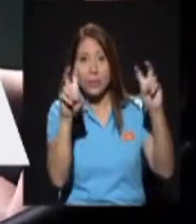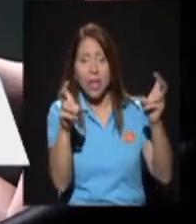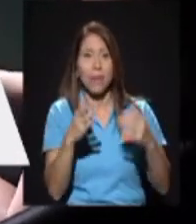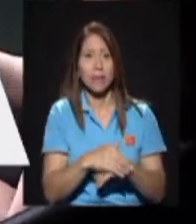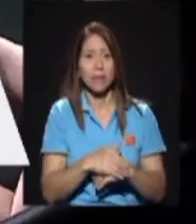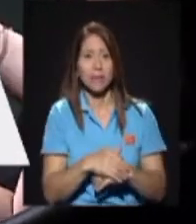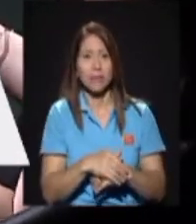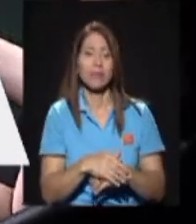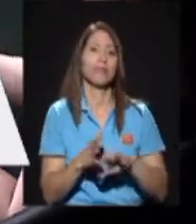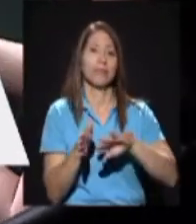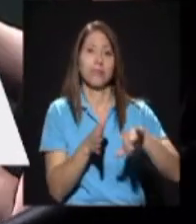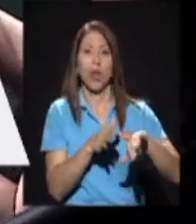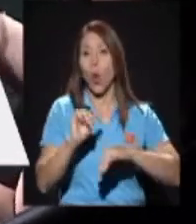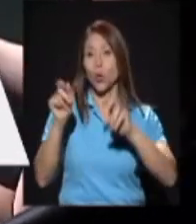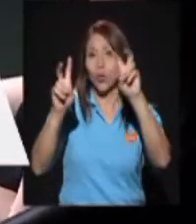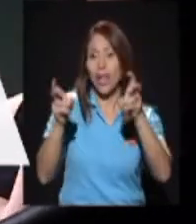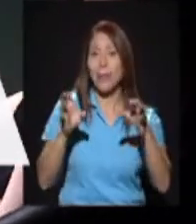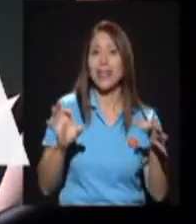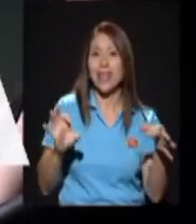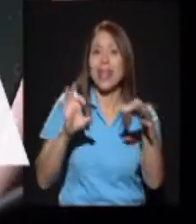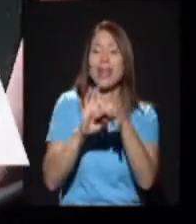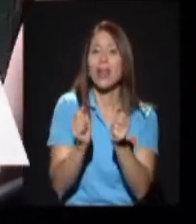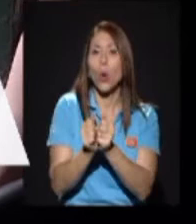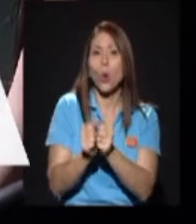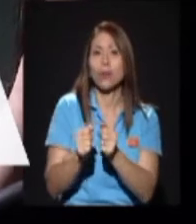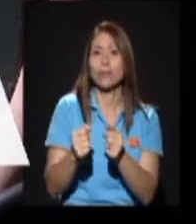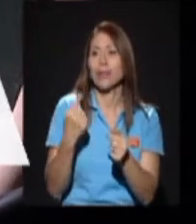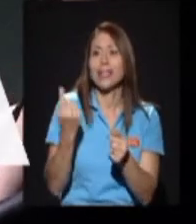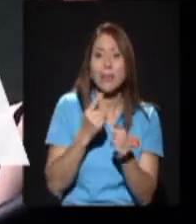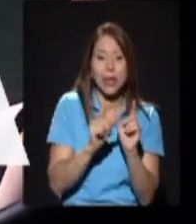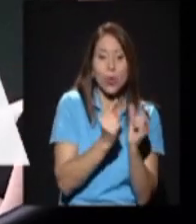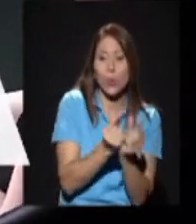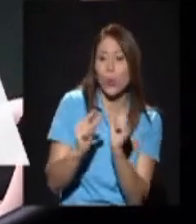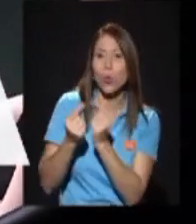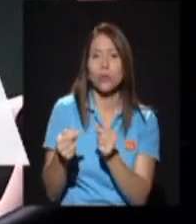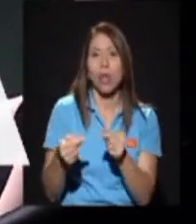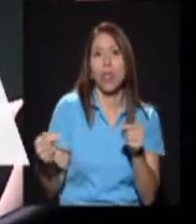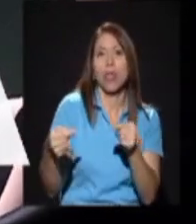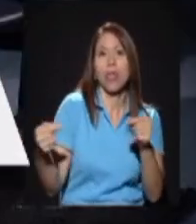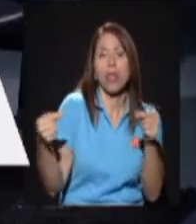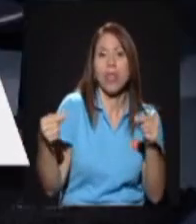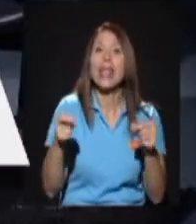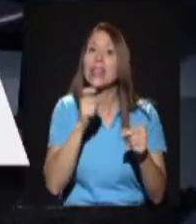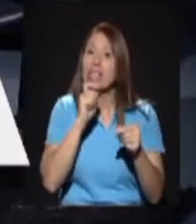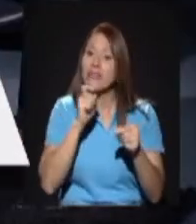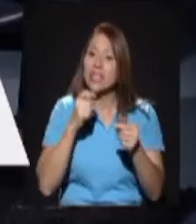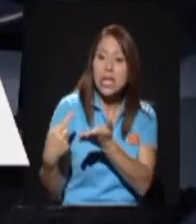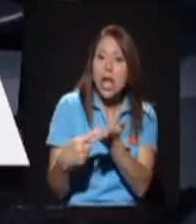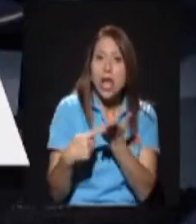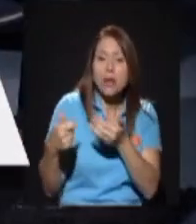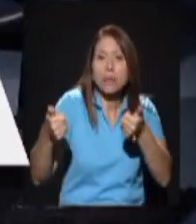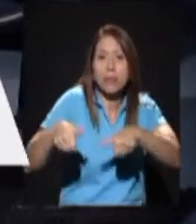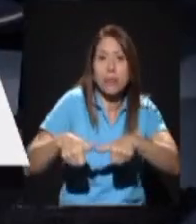tiene que ver con precisamente ese enfrentamiento y esos choques que nosotros tenemos entre los grupos. Es muy difícil sentarse a lograr un consenso, incluso en